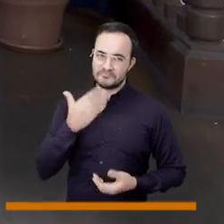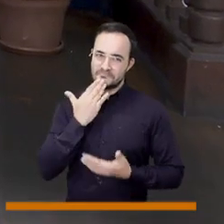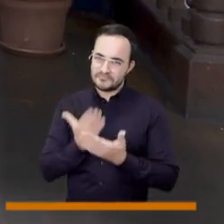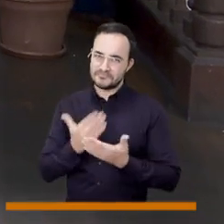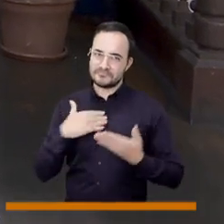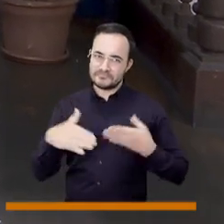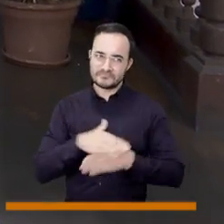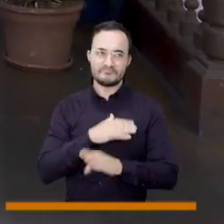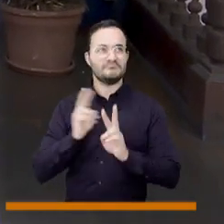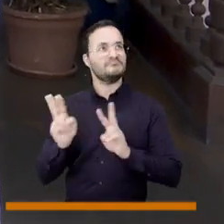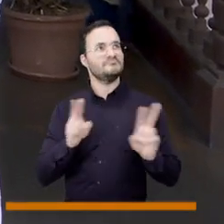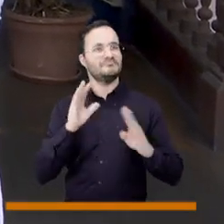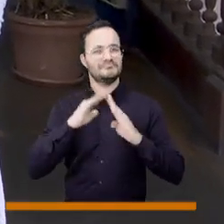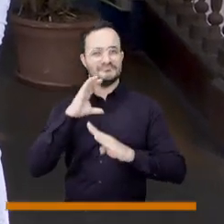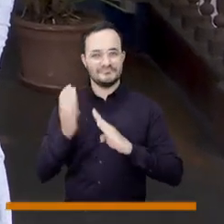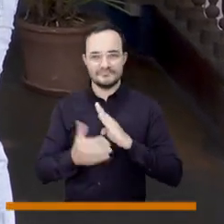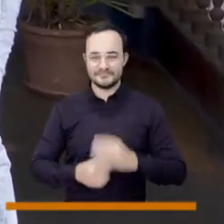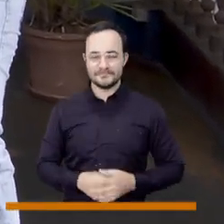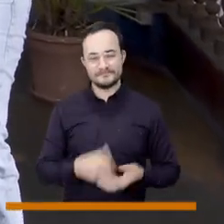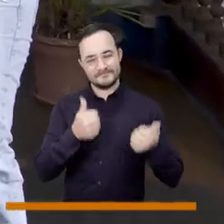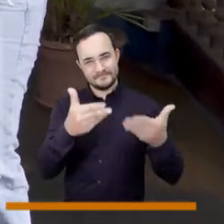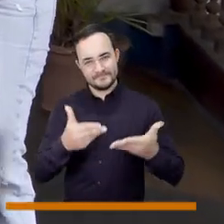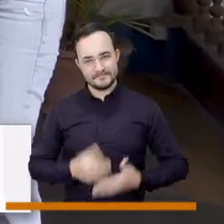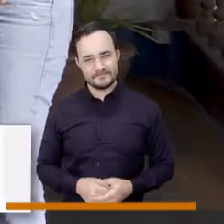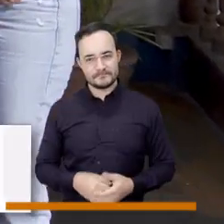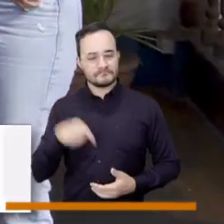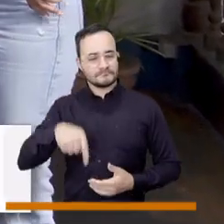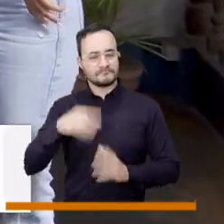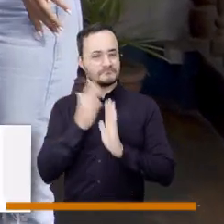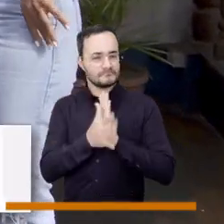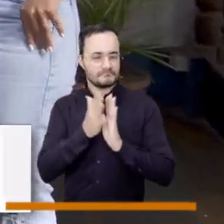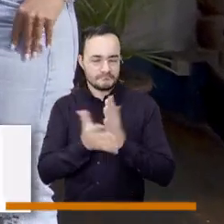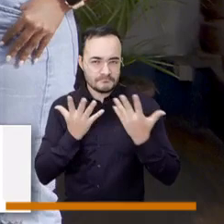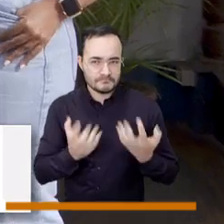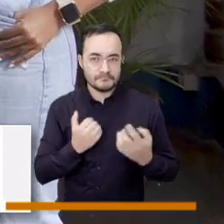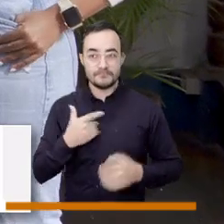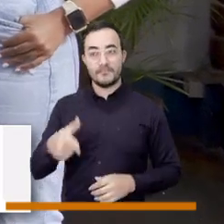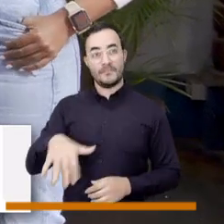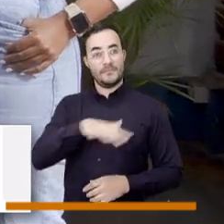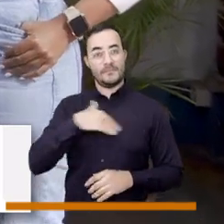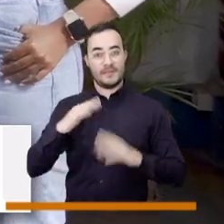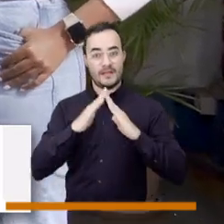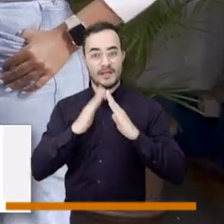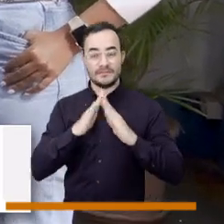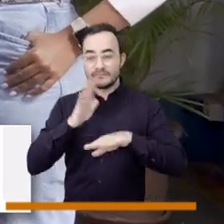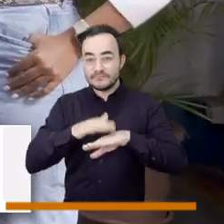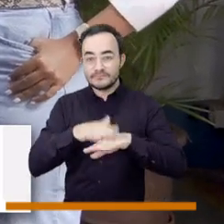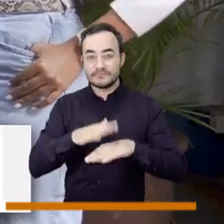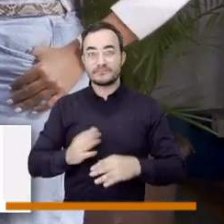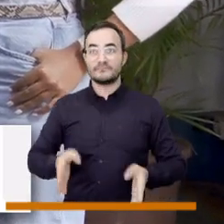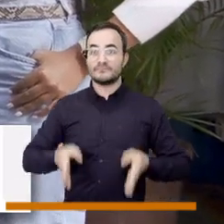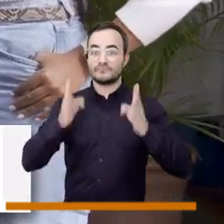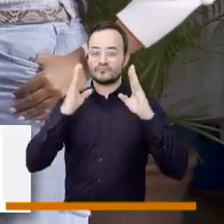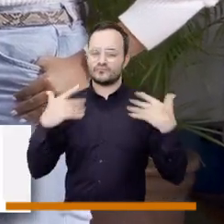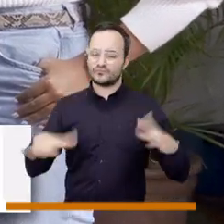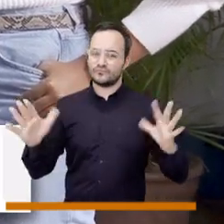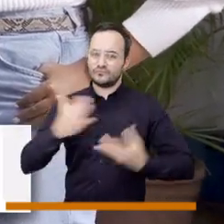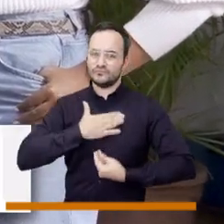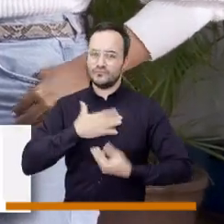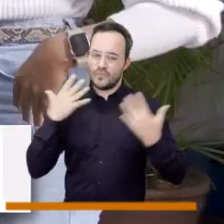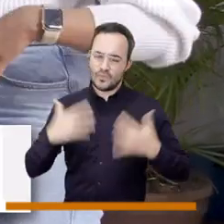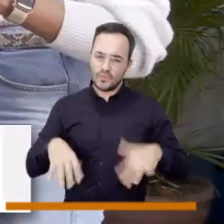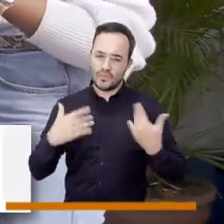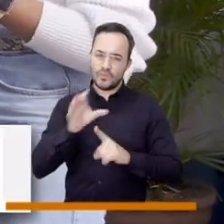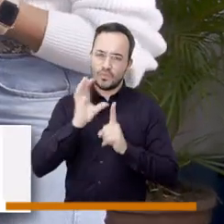la casa cultural bienvenida Te quería contar la casa en la que estamos en este momento es un edificio patrimonial es patrimonio cultural y